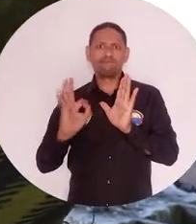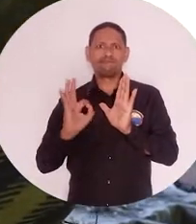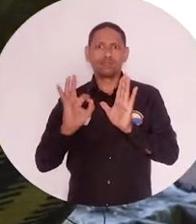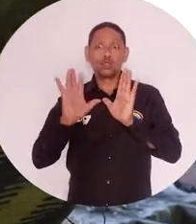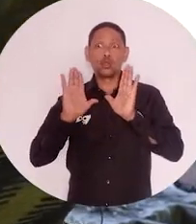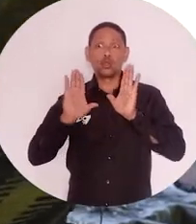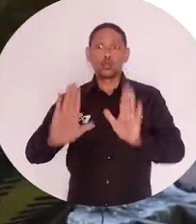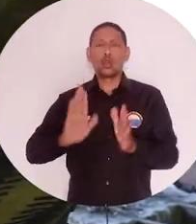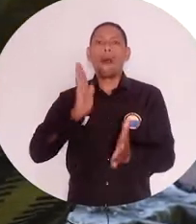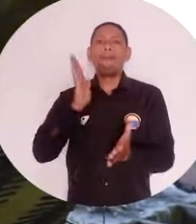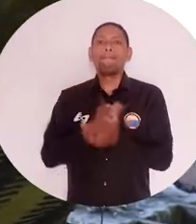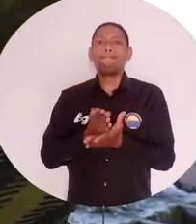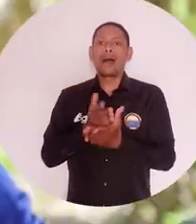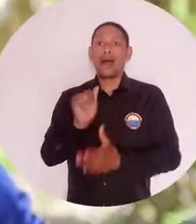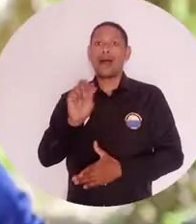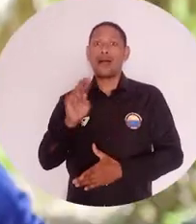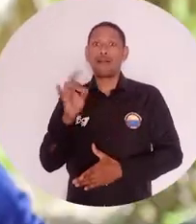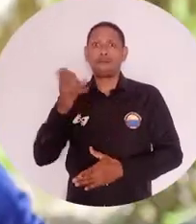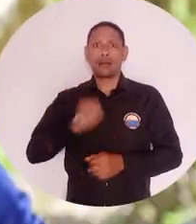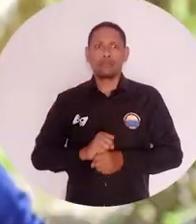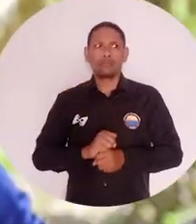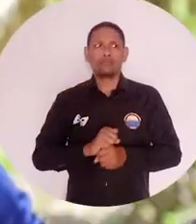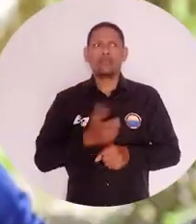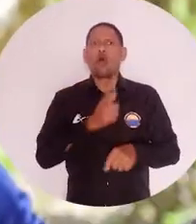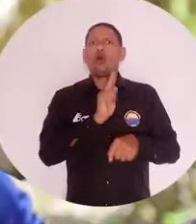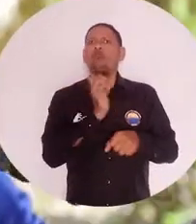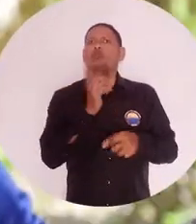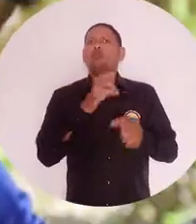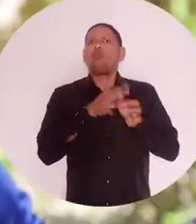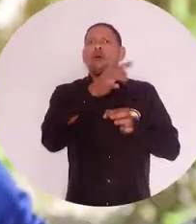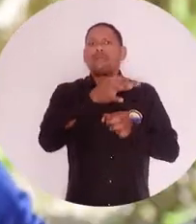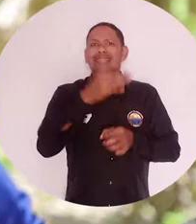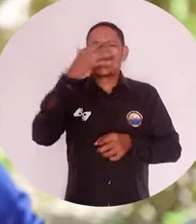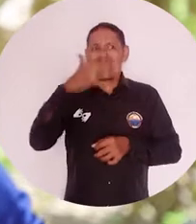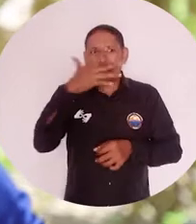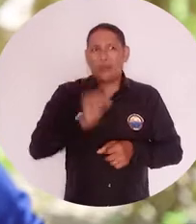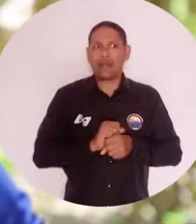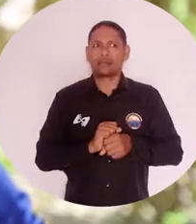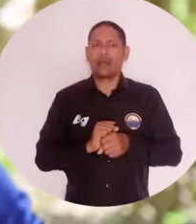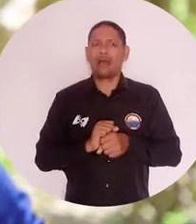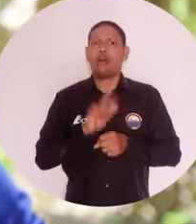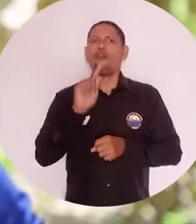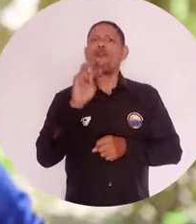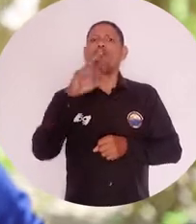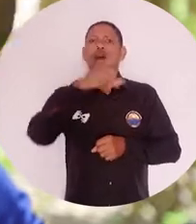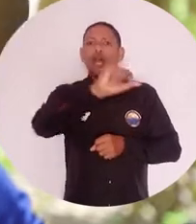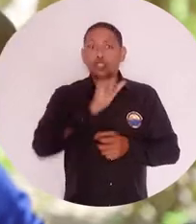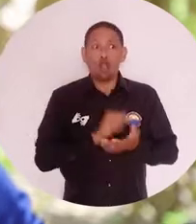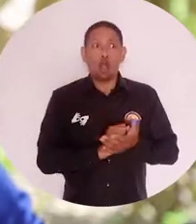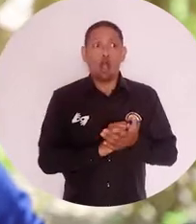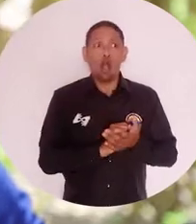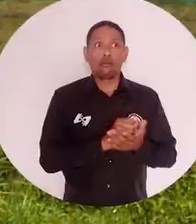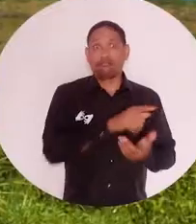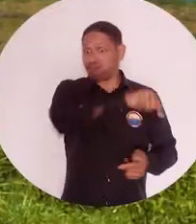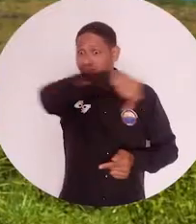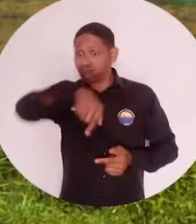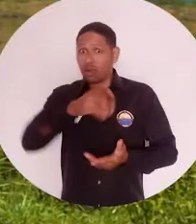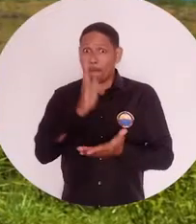origen de panela arhuaca y que en lugar de traer de Fundación y Santa Marta, que en Santa Marta y Fundación no se compre otra panela que